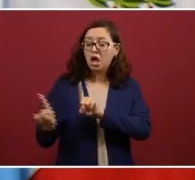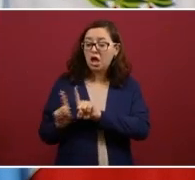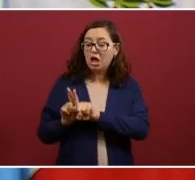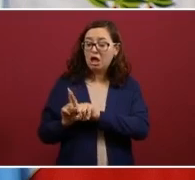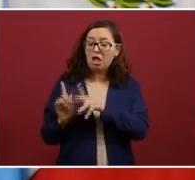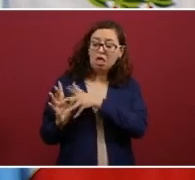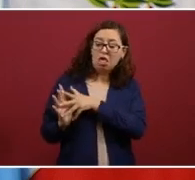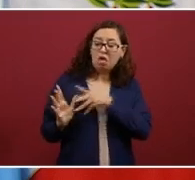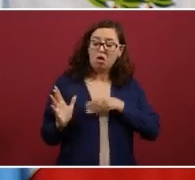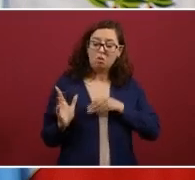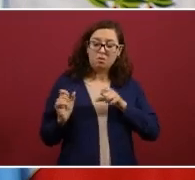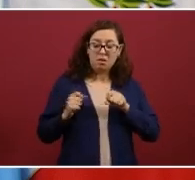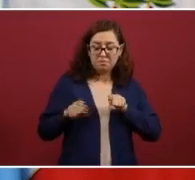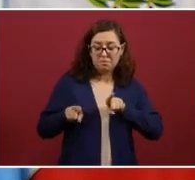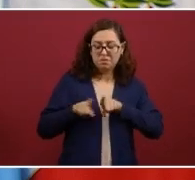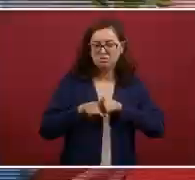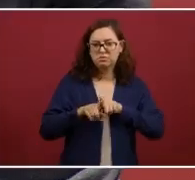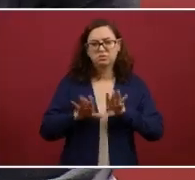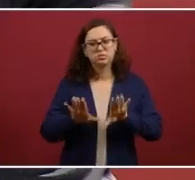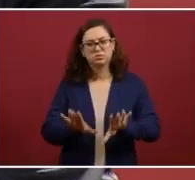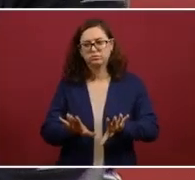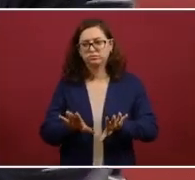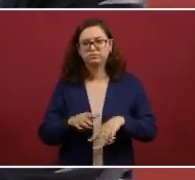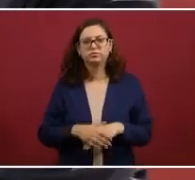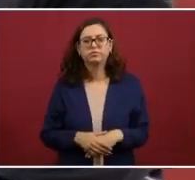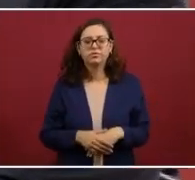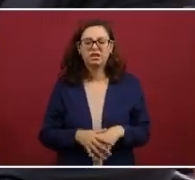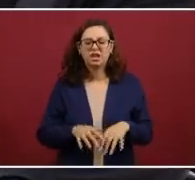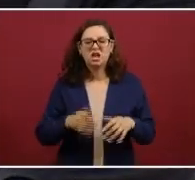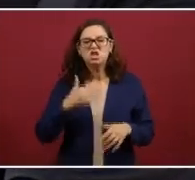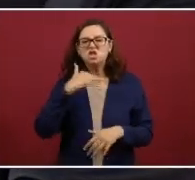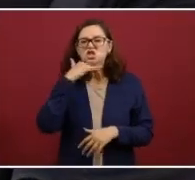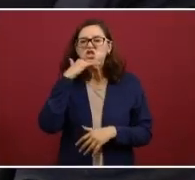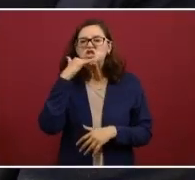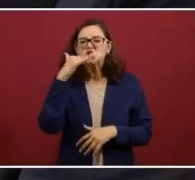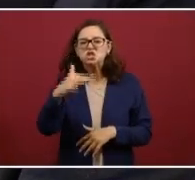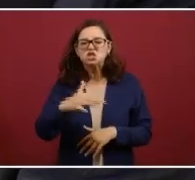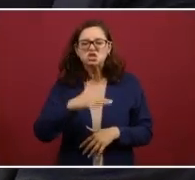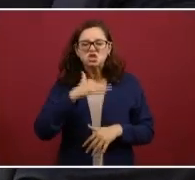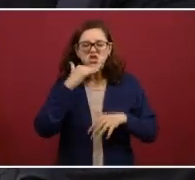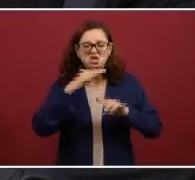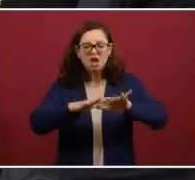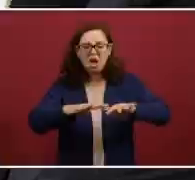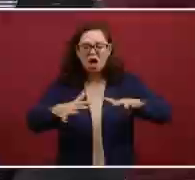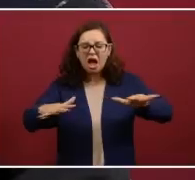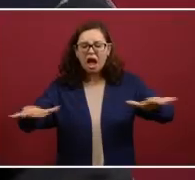eres. Hay aves que cruzan el pantano y no se manchan.